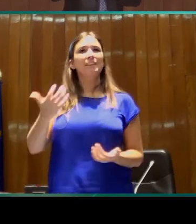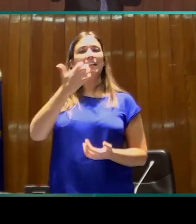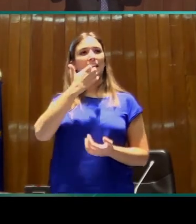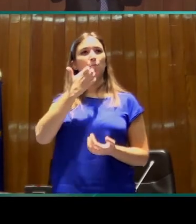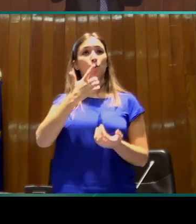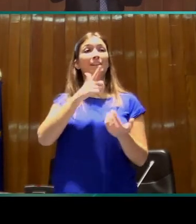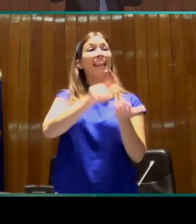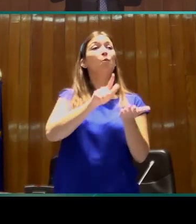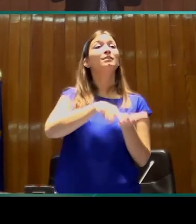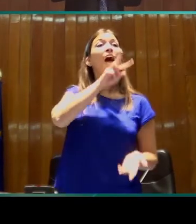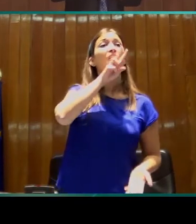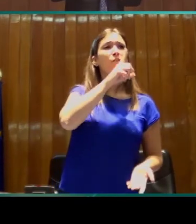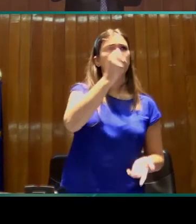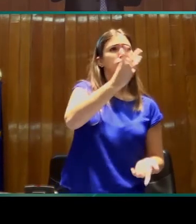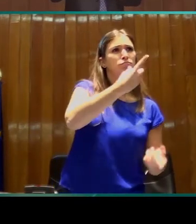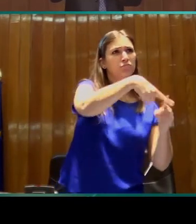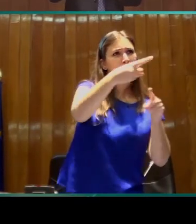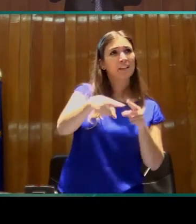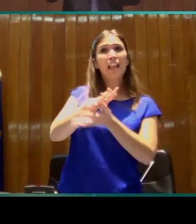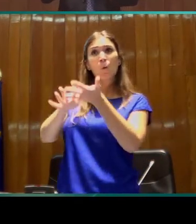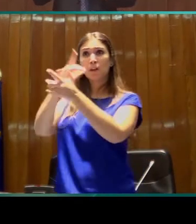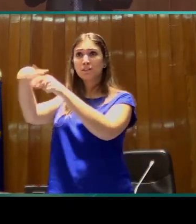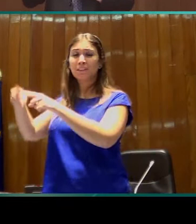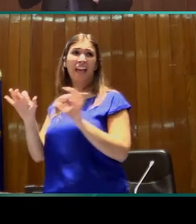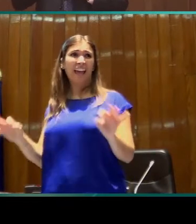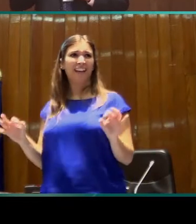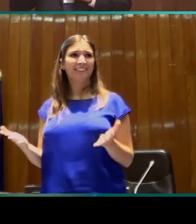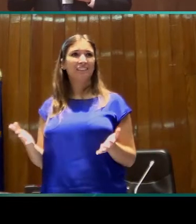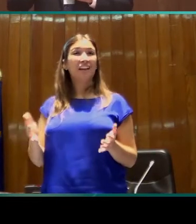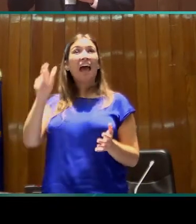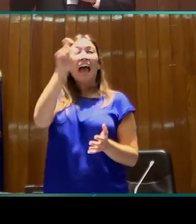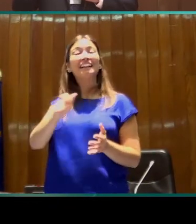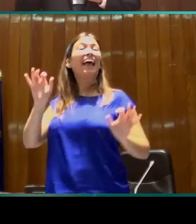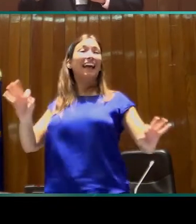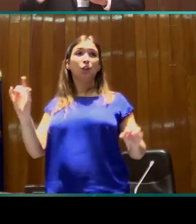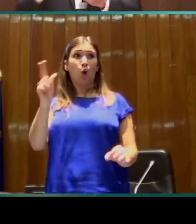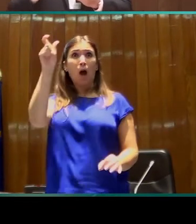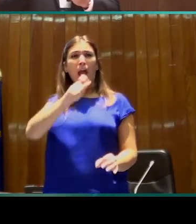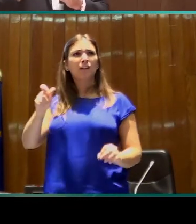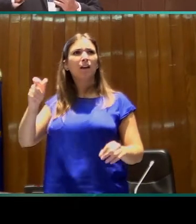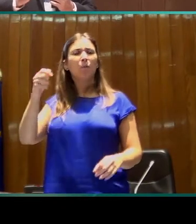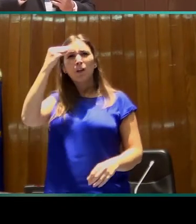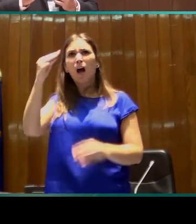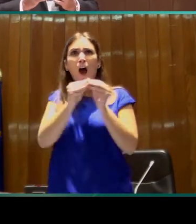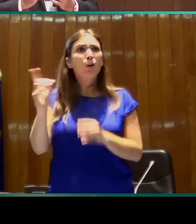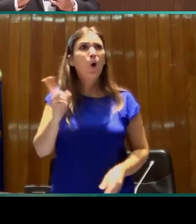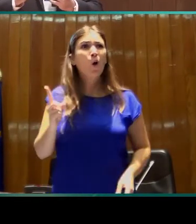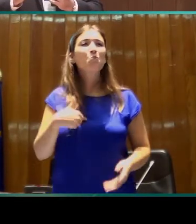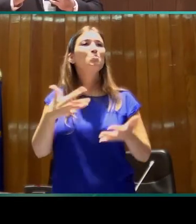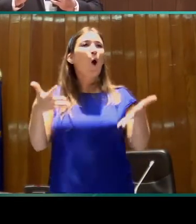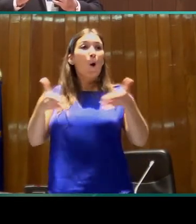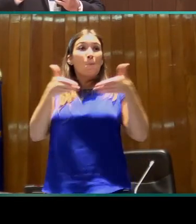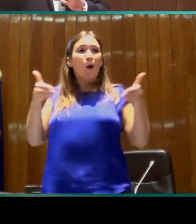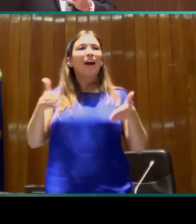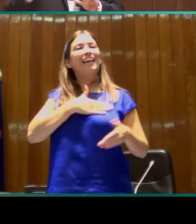distintas lenguas habladas, existen distintas lenguas de signos. Esto no es obvio para todo el mundo. Entonces, me gusta empezar con esta transparencia cuando doy este